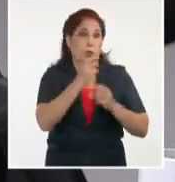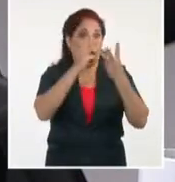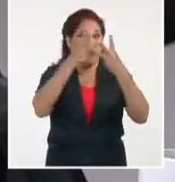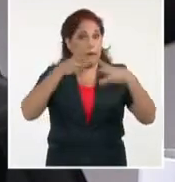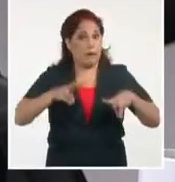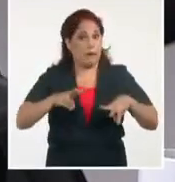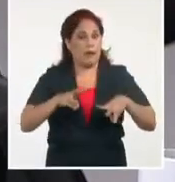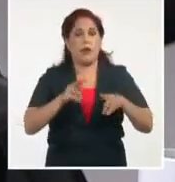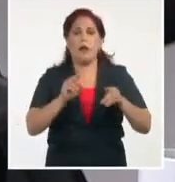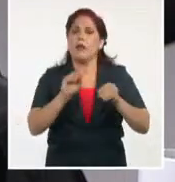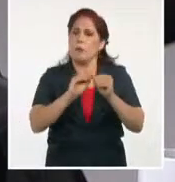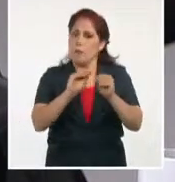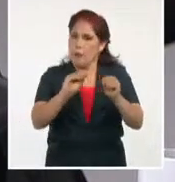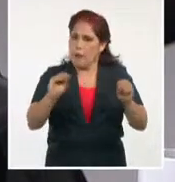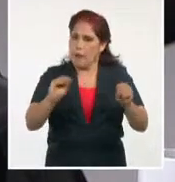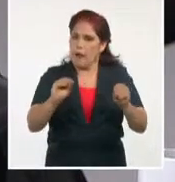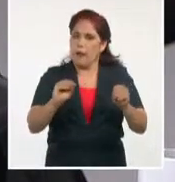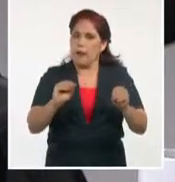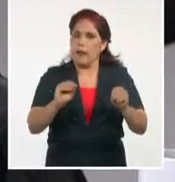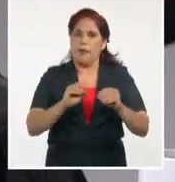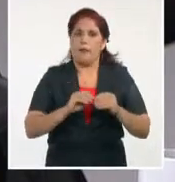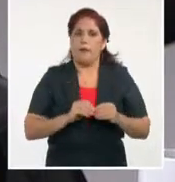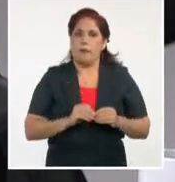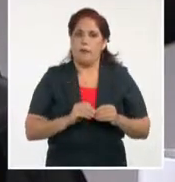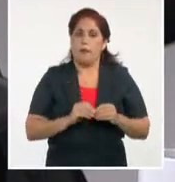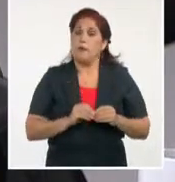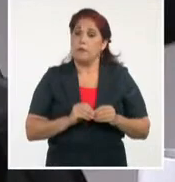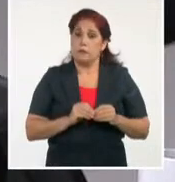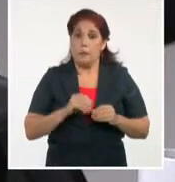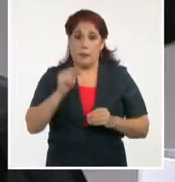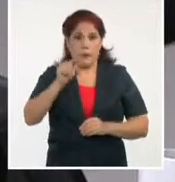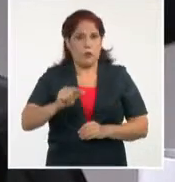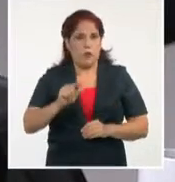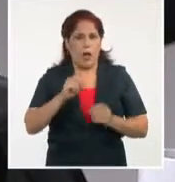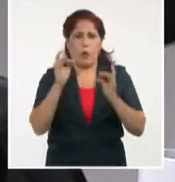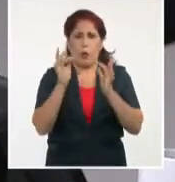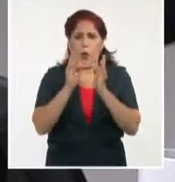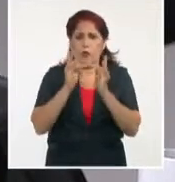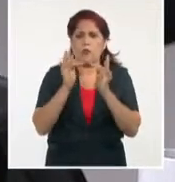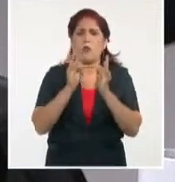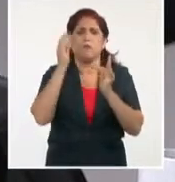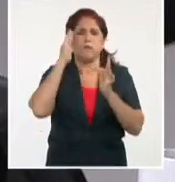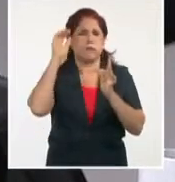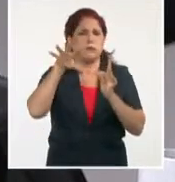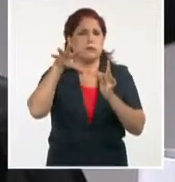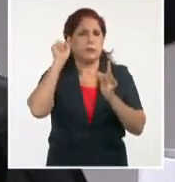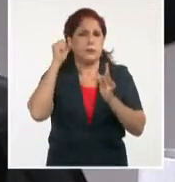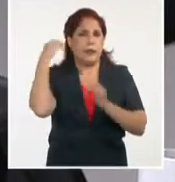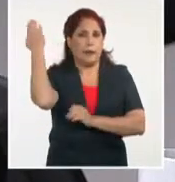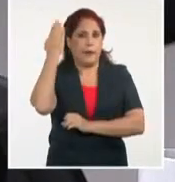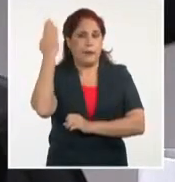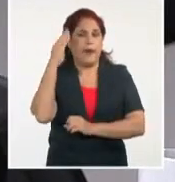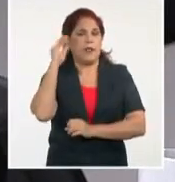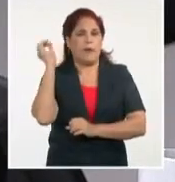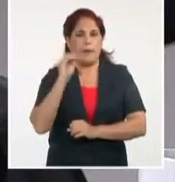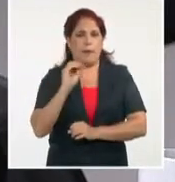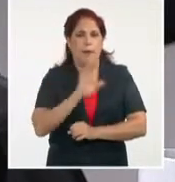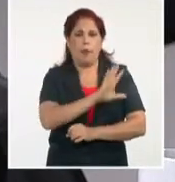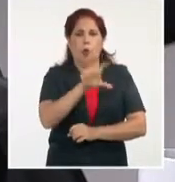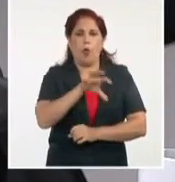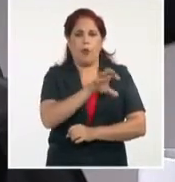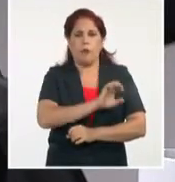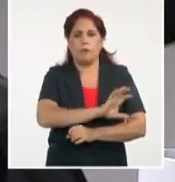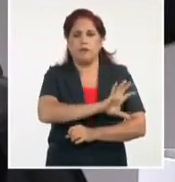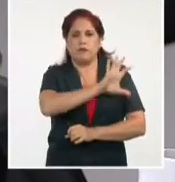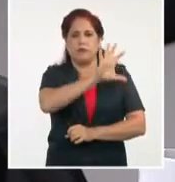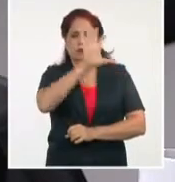teníamos esperado que se iban a dirigir. Y las experiencias positivas, como les decíamos anteriormente, estaban dirigidas principalmente